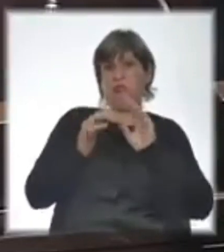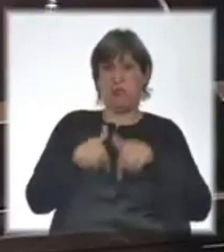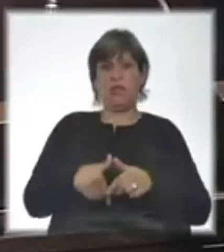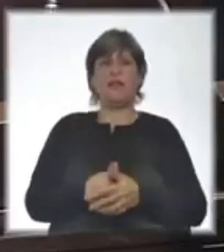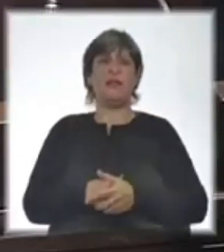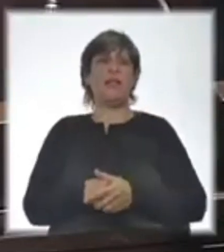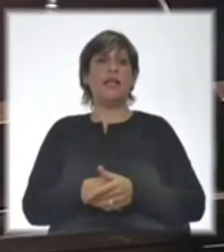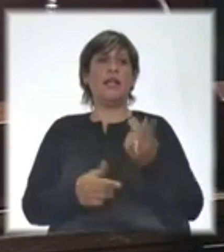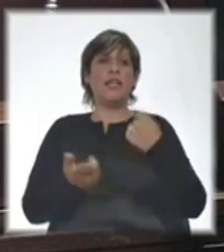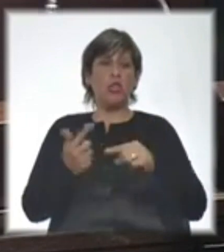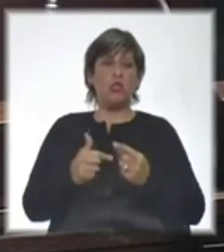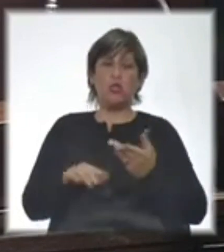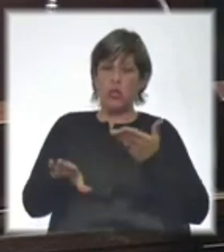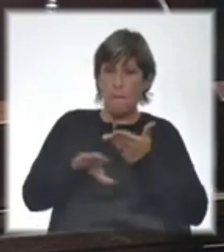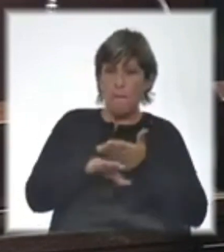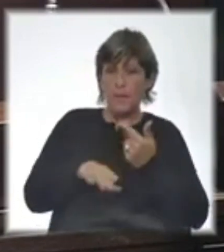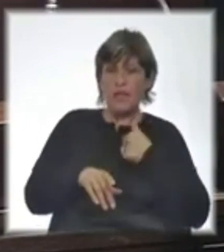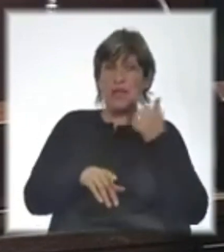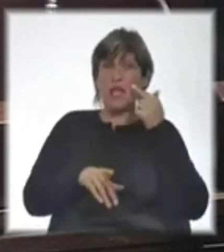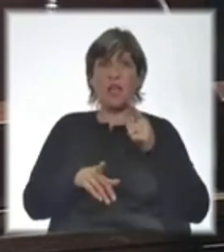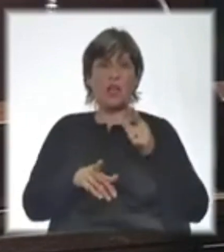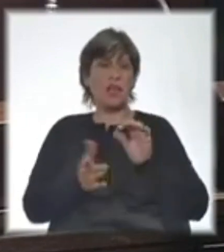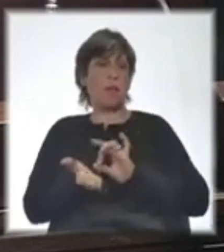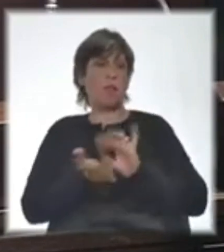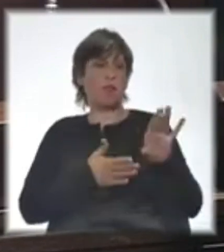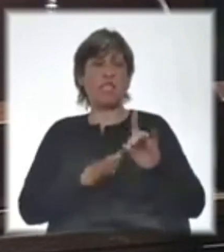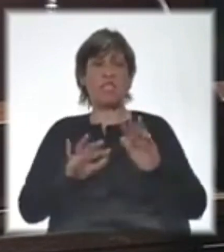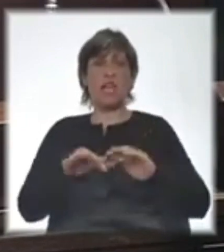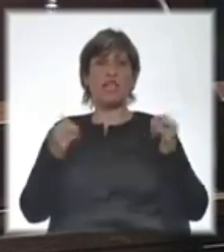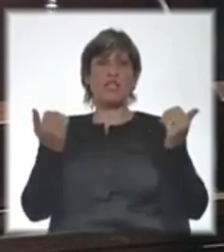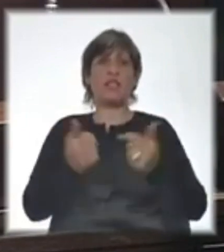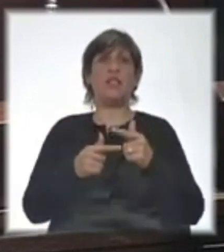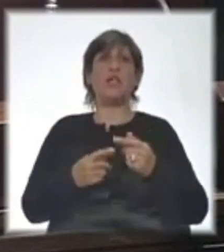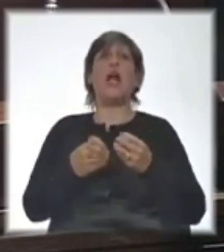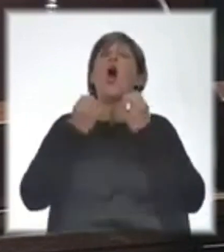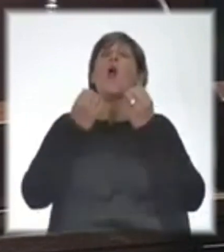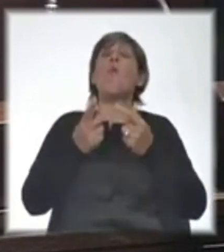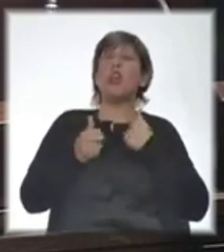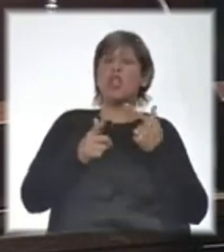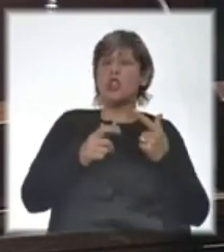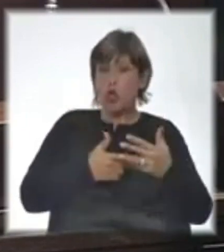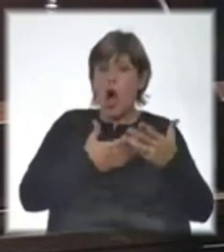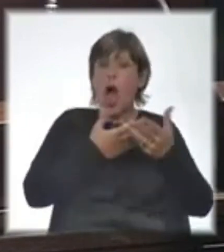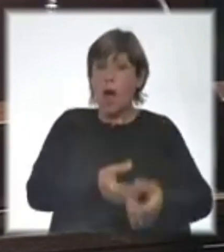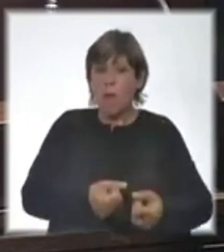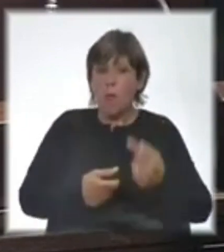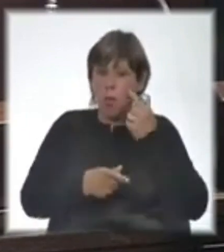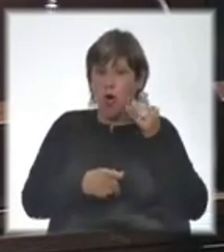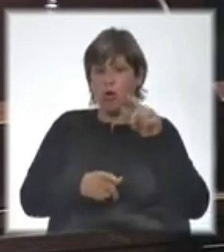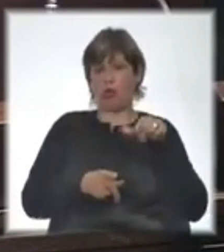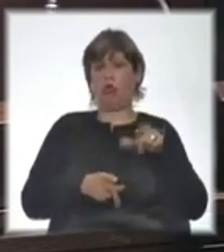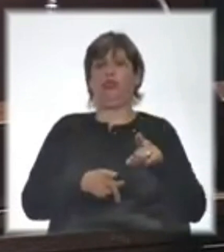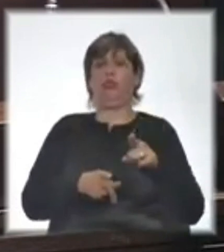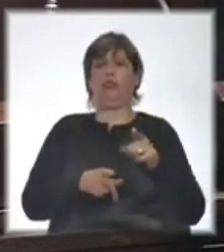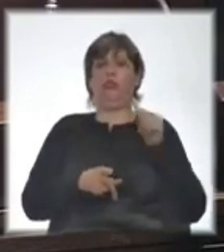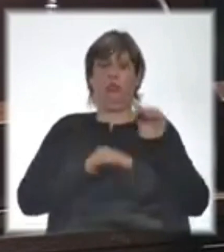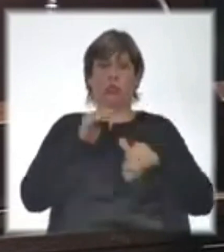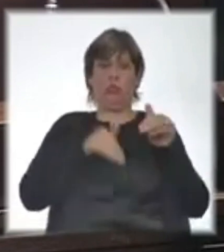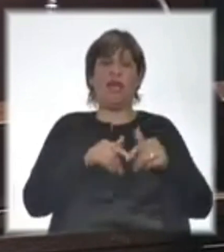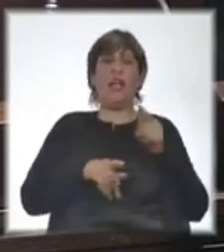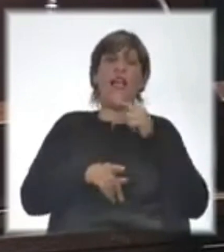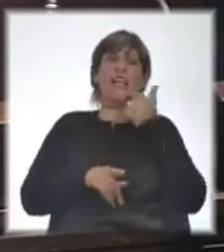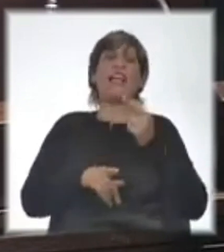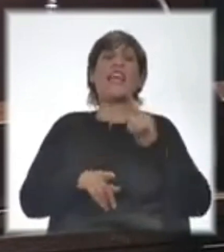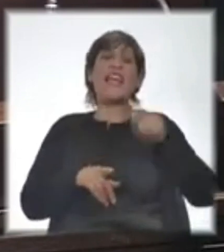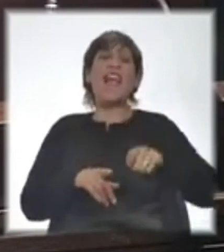Entonces pidieron que fuera expulsado de la Cámara, porque acompaña un referéndum que la Corte Electoral dijo que los gobiernos